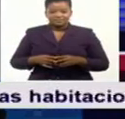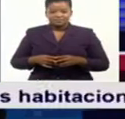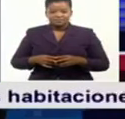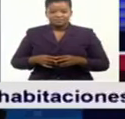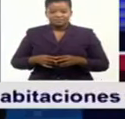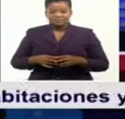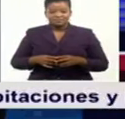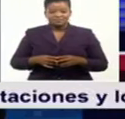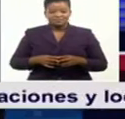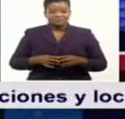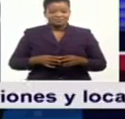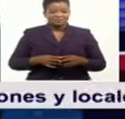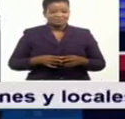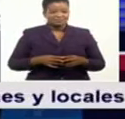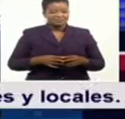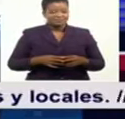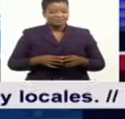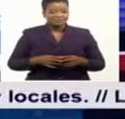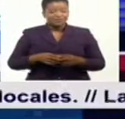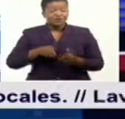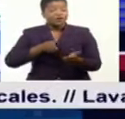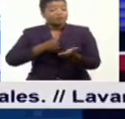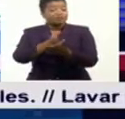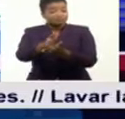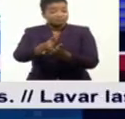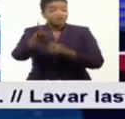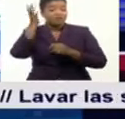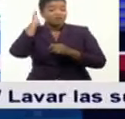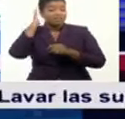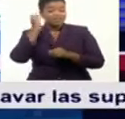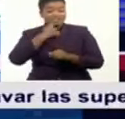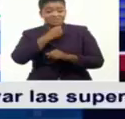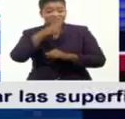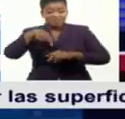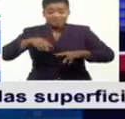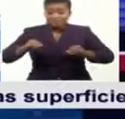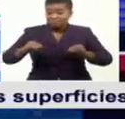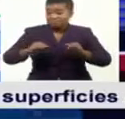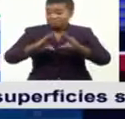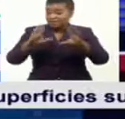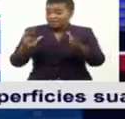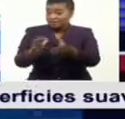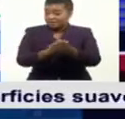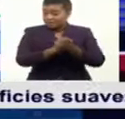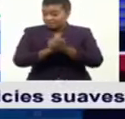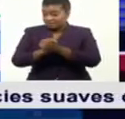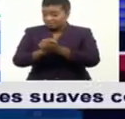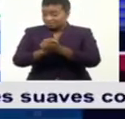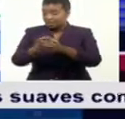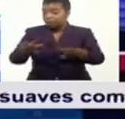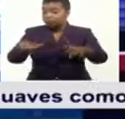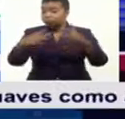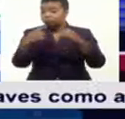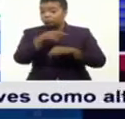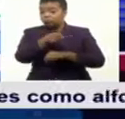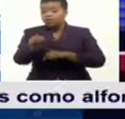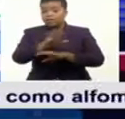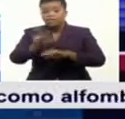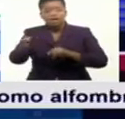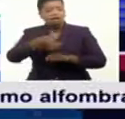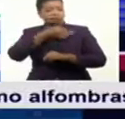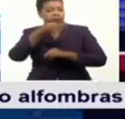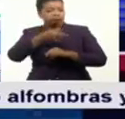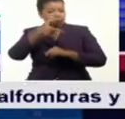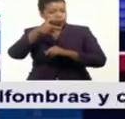Continuamos con nuestra conferencia de prensa en esta mañana, amigos televidentes. Y ustedes estaban escuchando al doctor Francisco